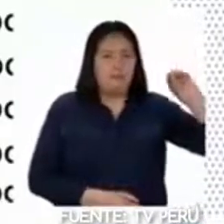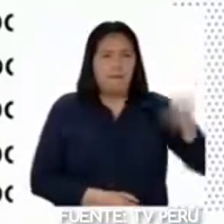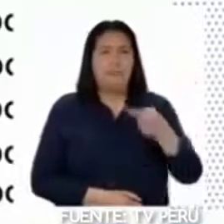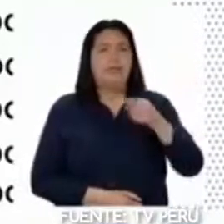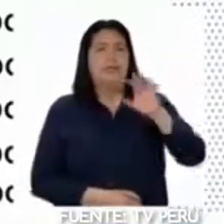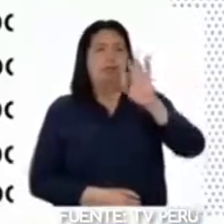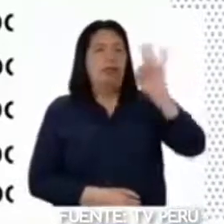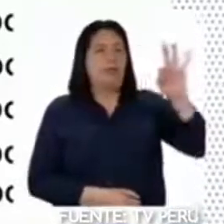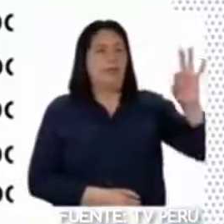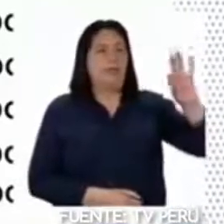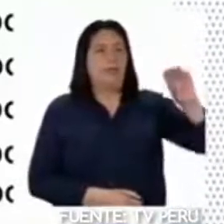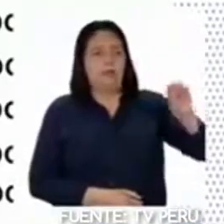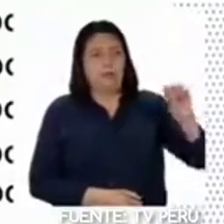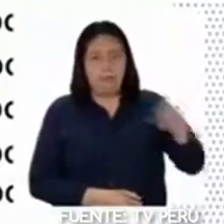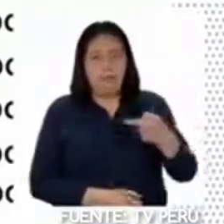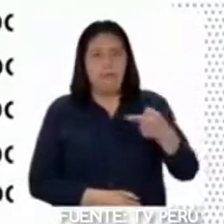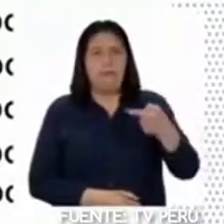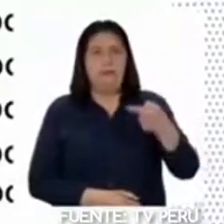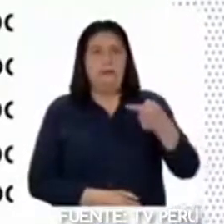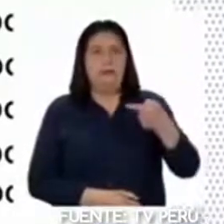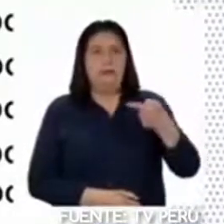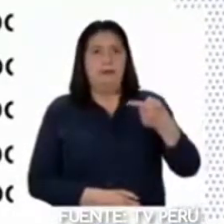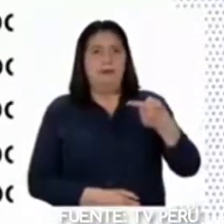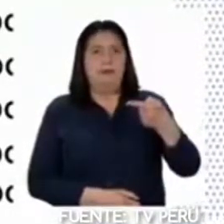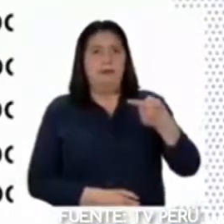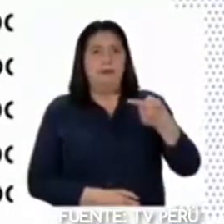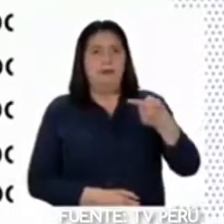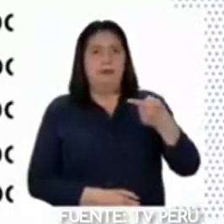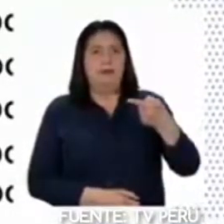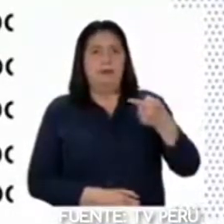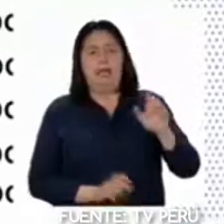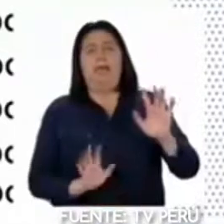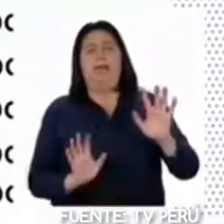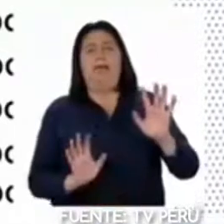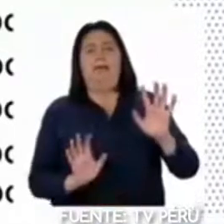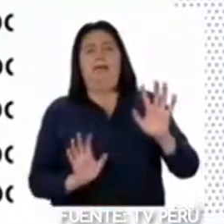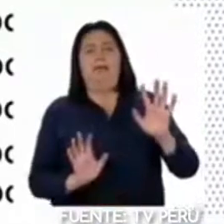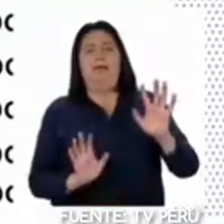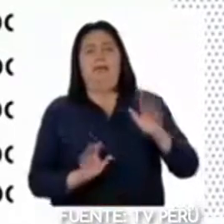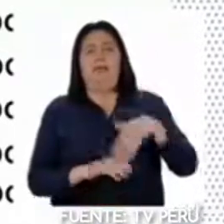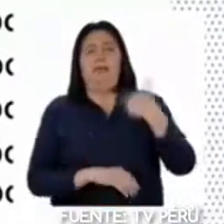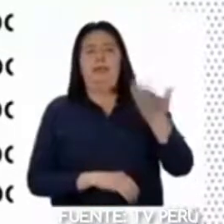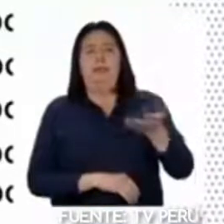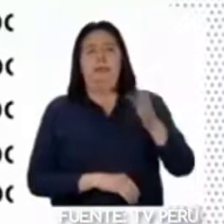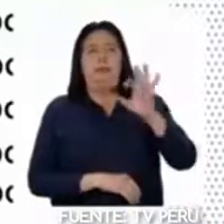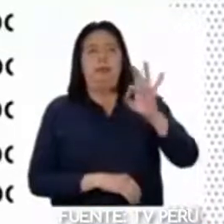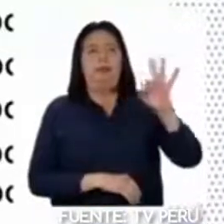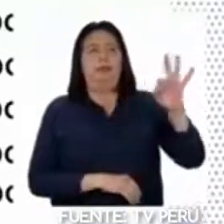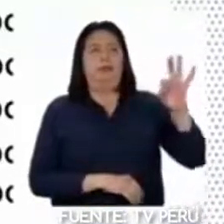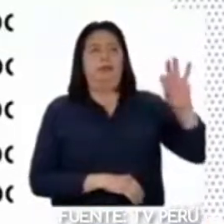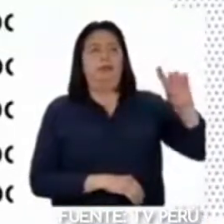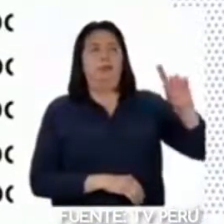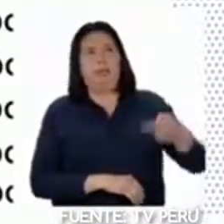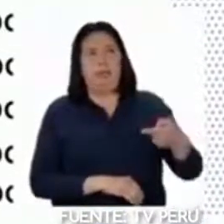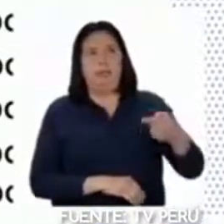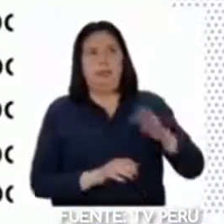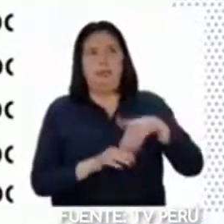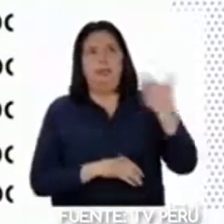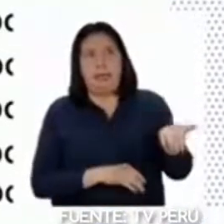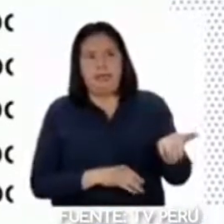980.000, 990.000. A ver, después de 990.000